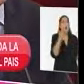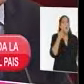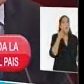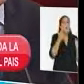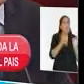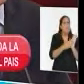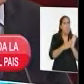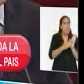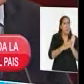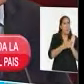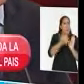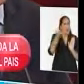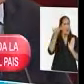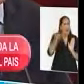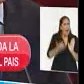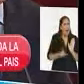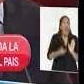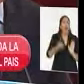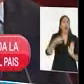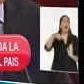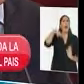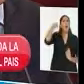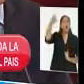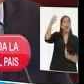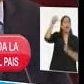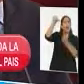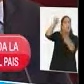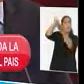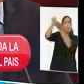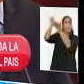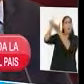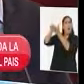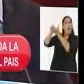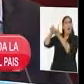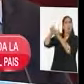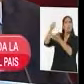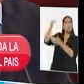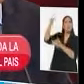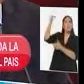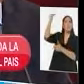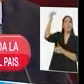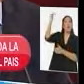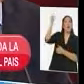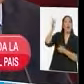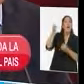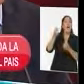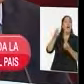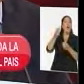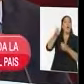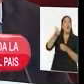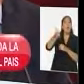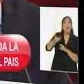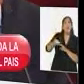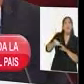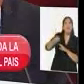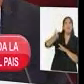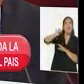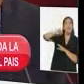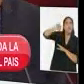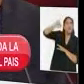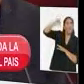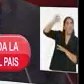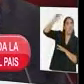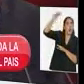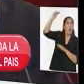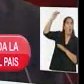para confrontar y pelear, lo que despertó los gritos del kirchnerismo, ¿no? Que andaban llenos de carteles. Yo digo, el único cartel que le faltaba era el de la foto